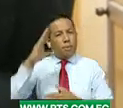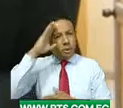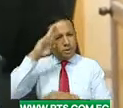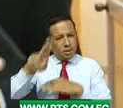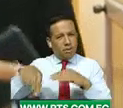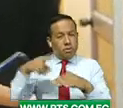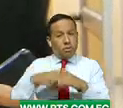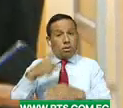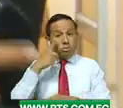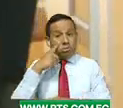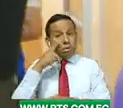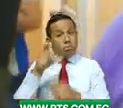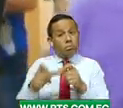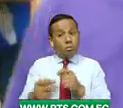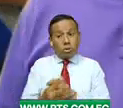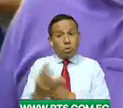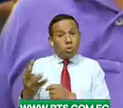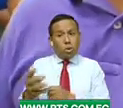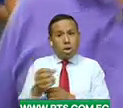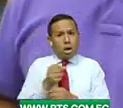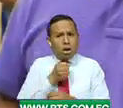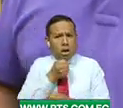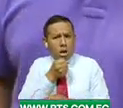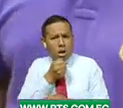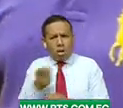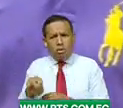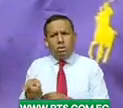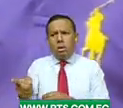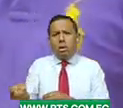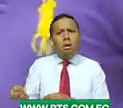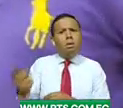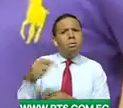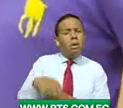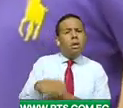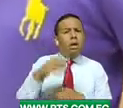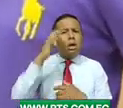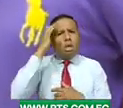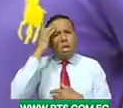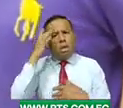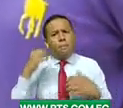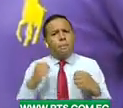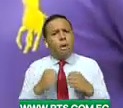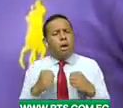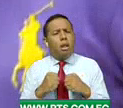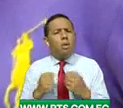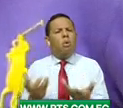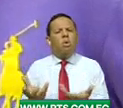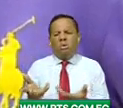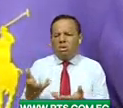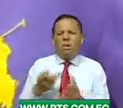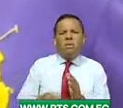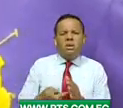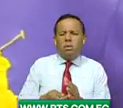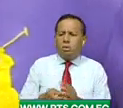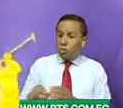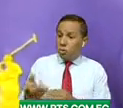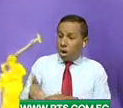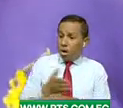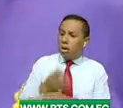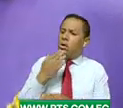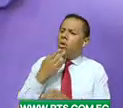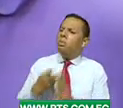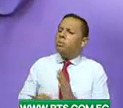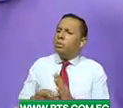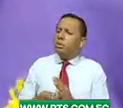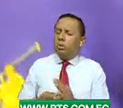vamos a mostrar en este instante, que llegó asustado hace pocos minutos a este lugar. Caballero, usted me indicaba que le han robado su vehículo hace menos de una hora. Sí,